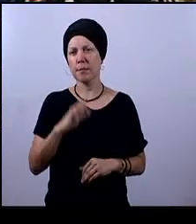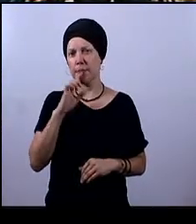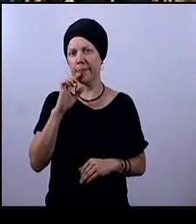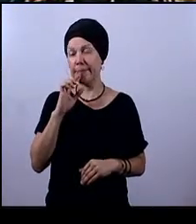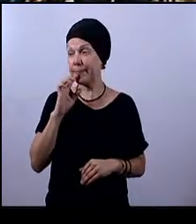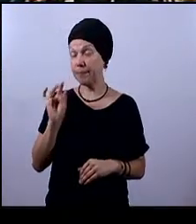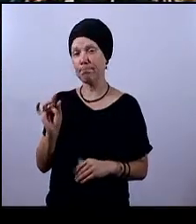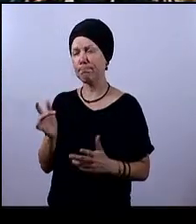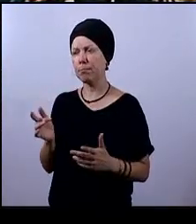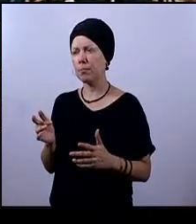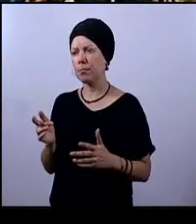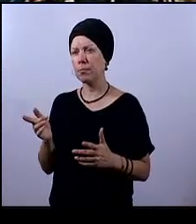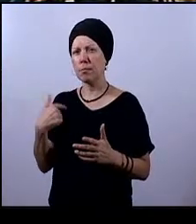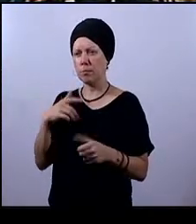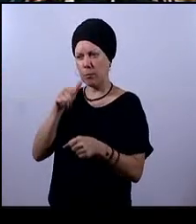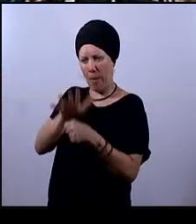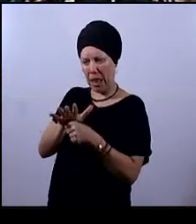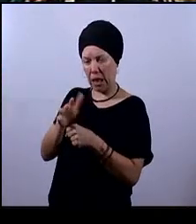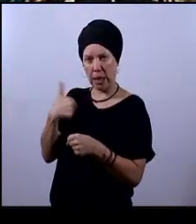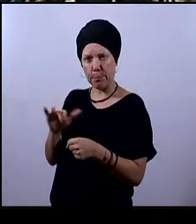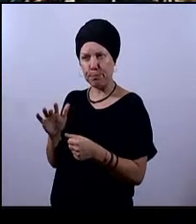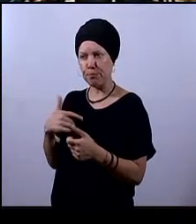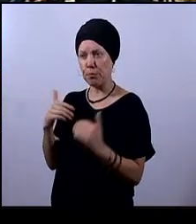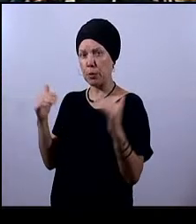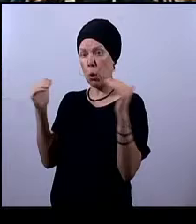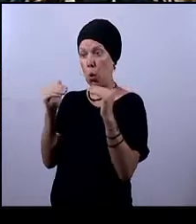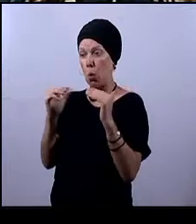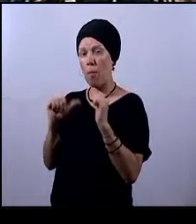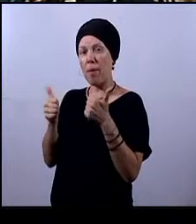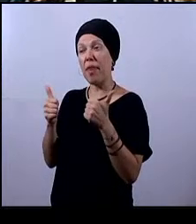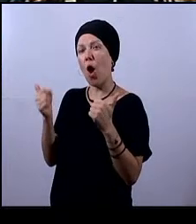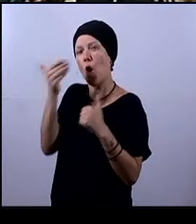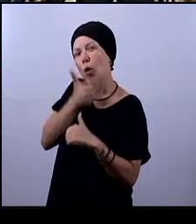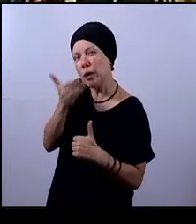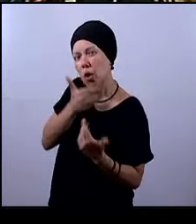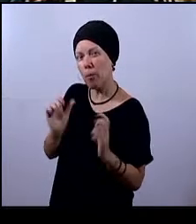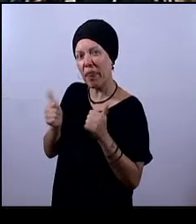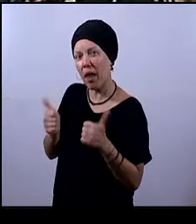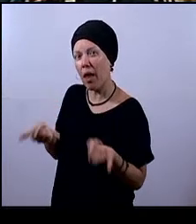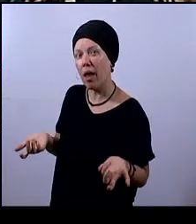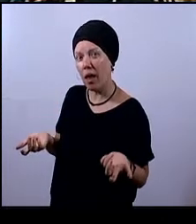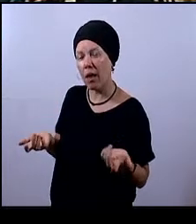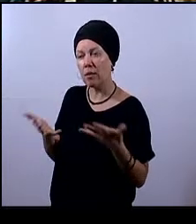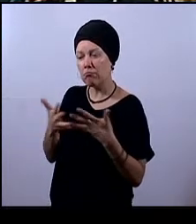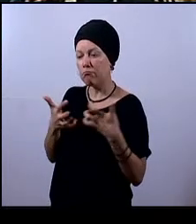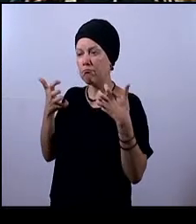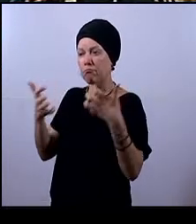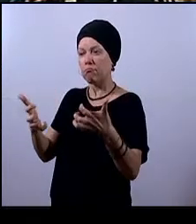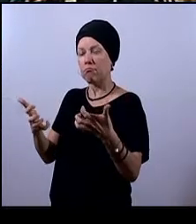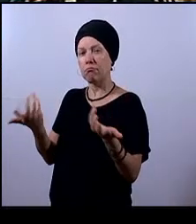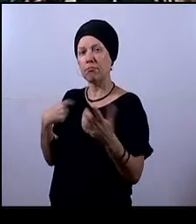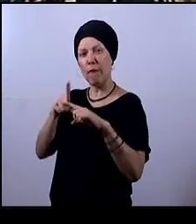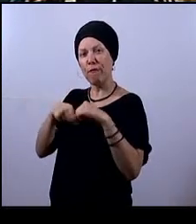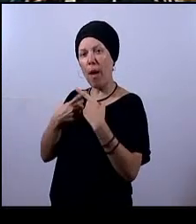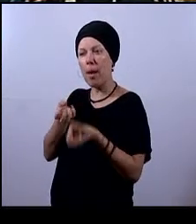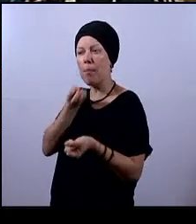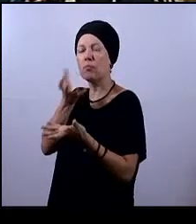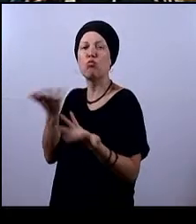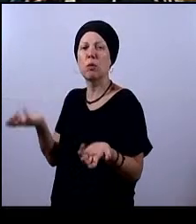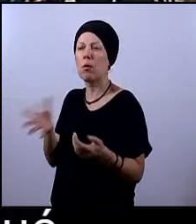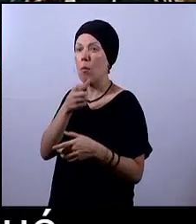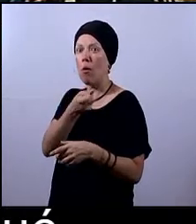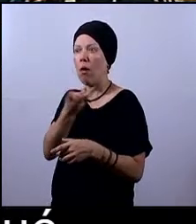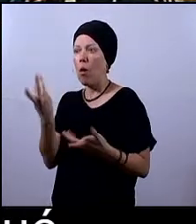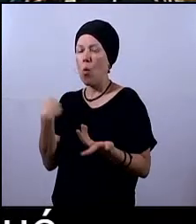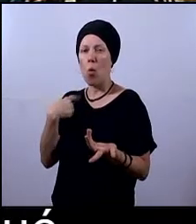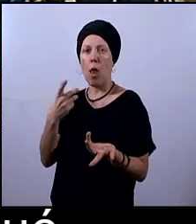Sí, estamos a martes y el jueves comienza el colegio. ¿Qué mensaje le dirige a las familias? Porque hay muchas que no